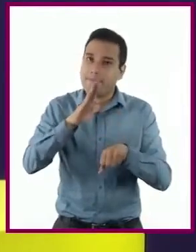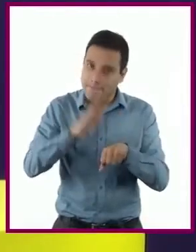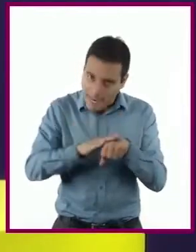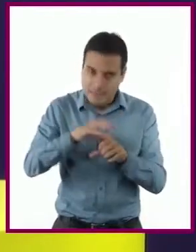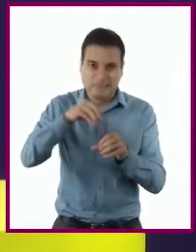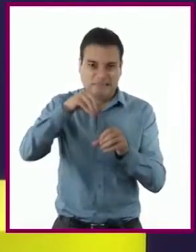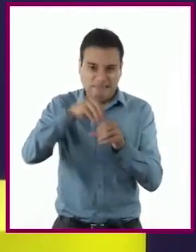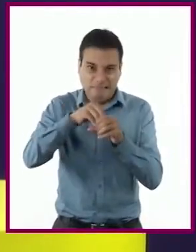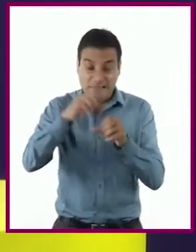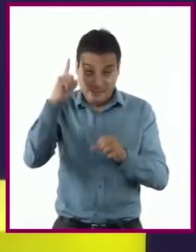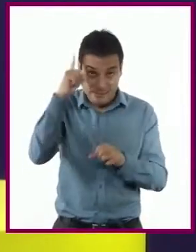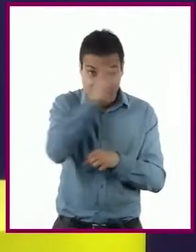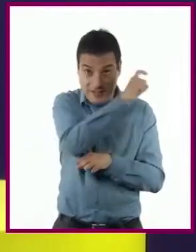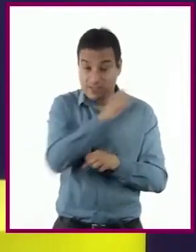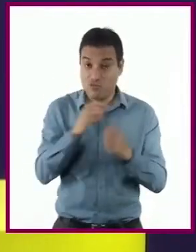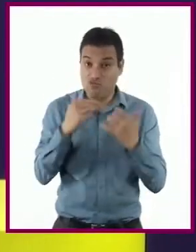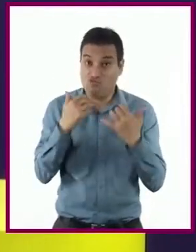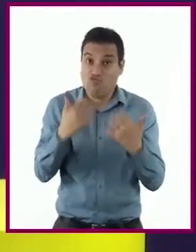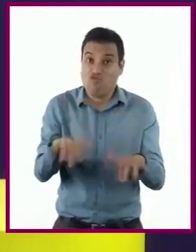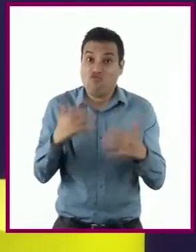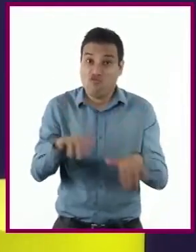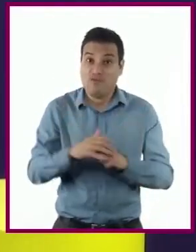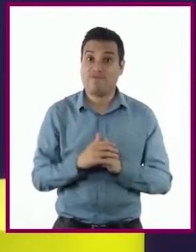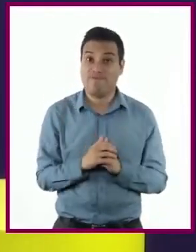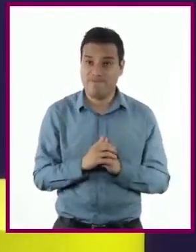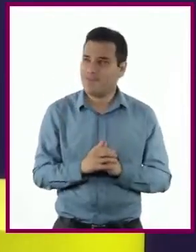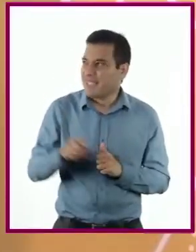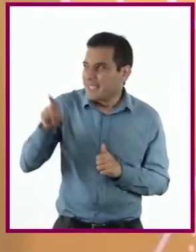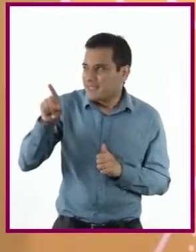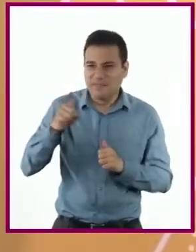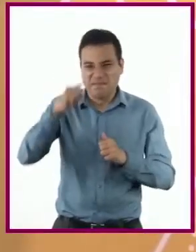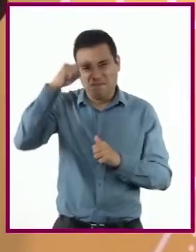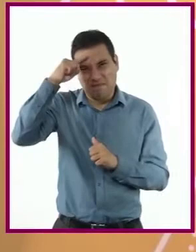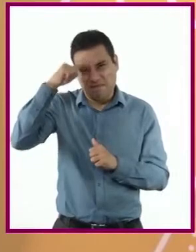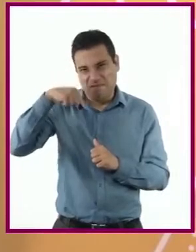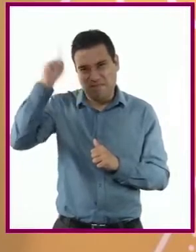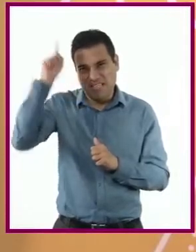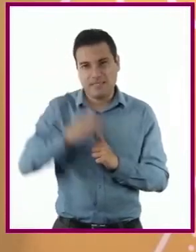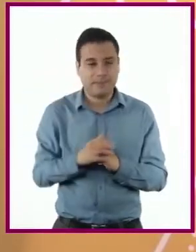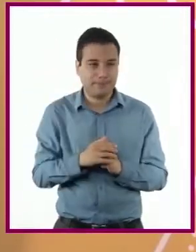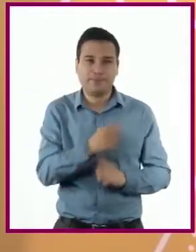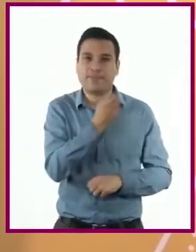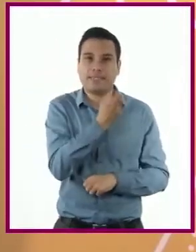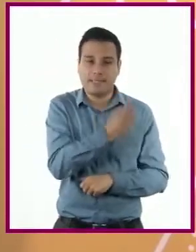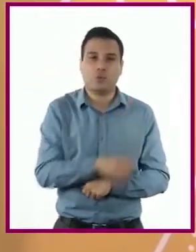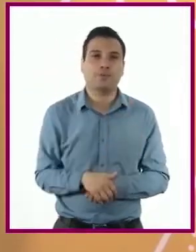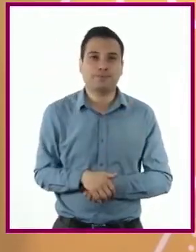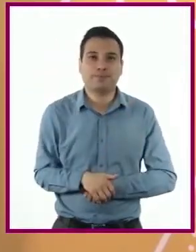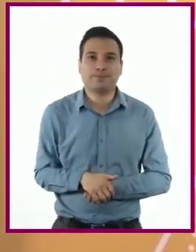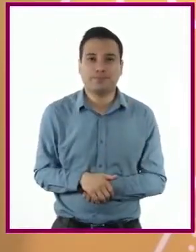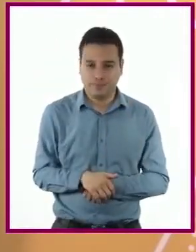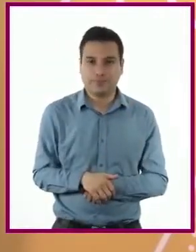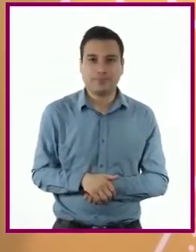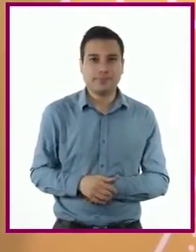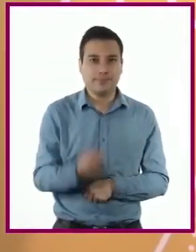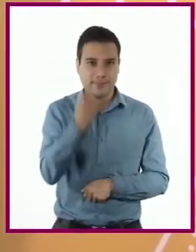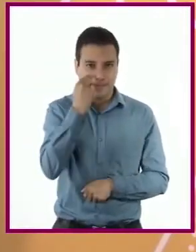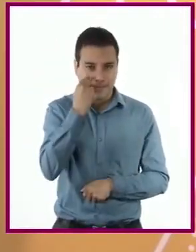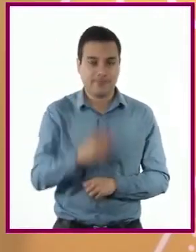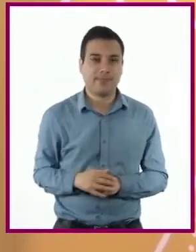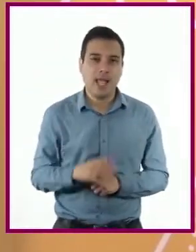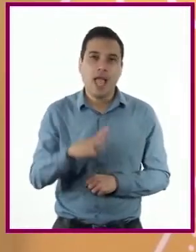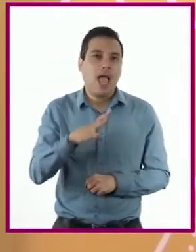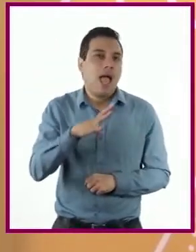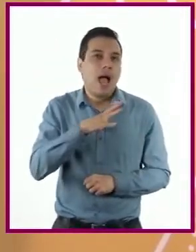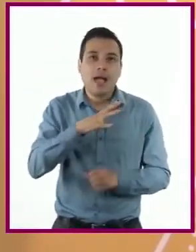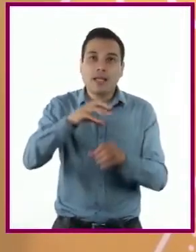alguna persona con buen ojo podría descifrarlo en poco tiempo. Así es, Leslie. En este caso, existen distintos niveles